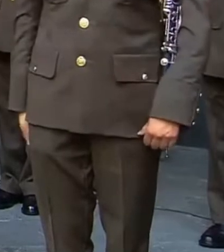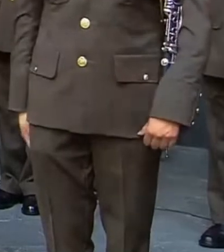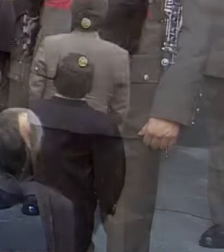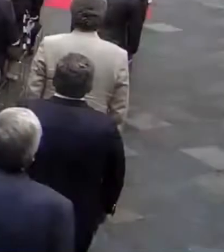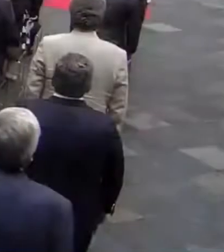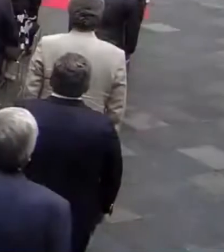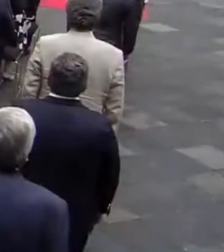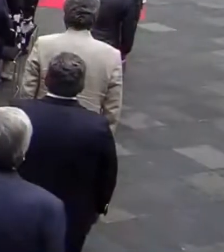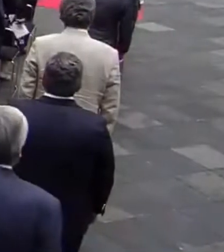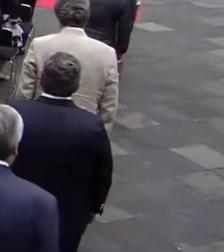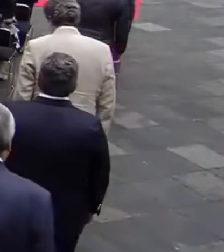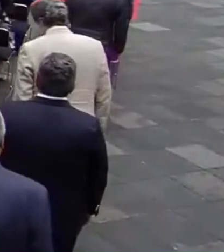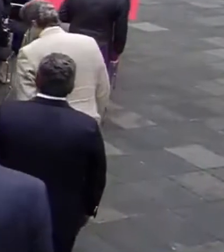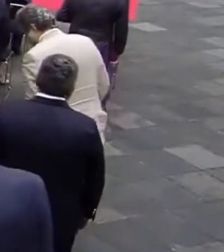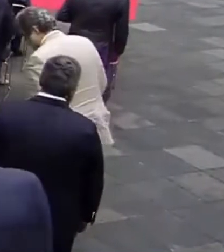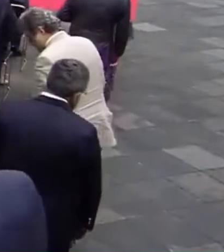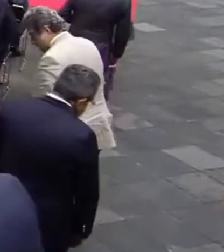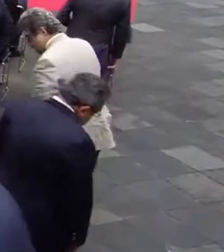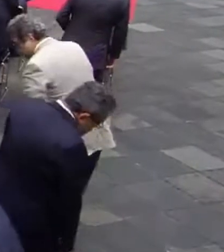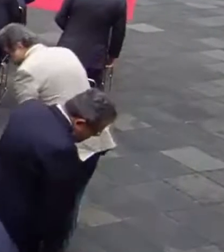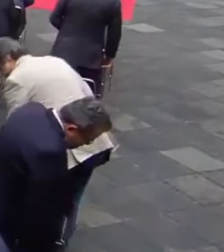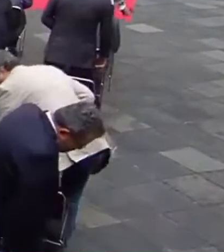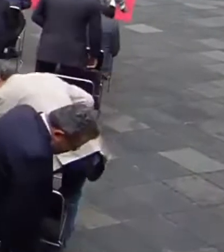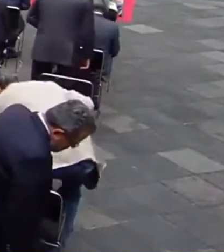Sean tan amables de tomar asiento.